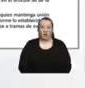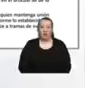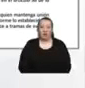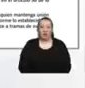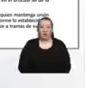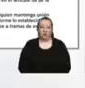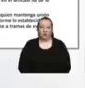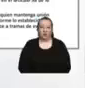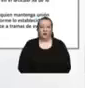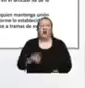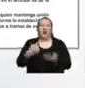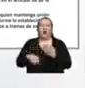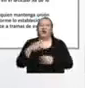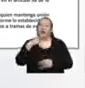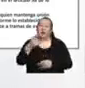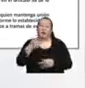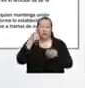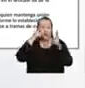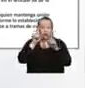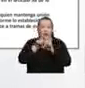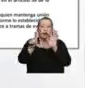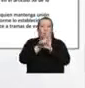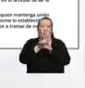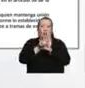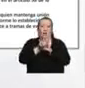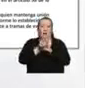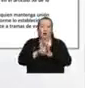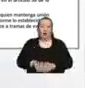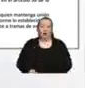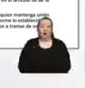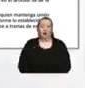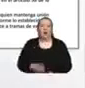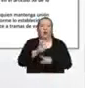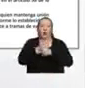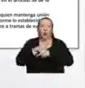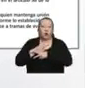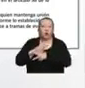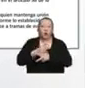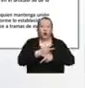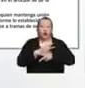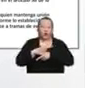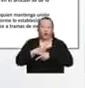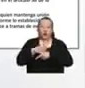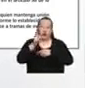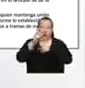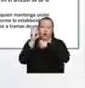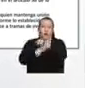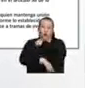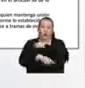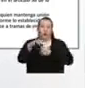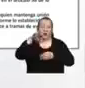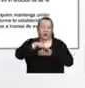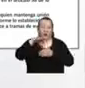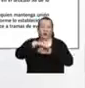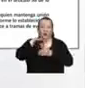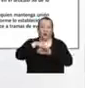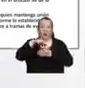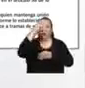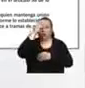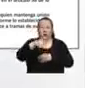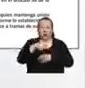qué dice la ley del pacto ético cuidado este es una de infracciones electorales porque aquí también hay delitos